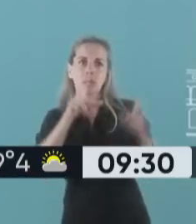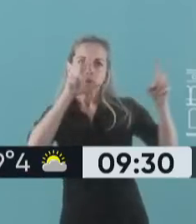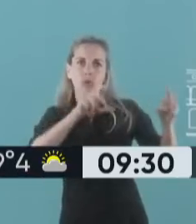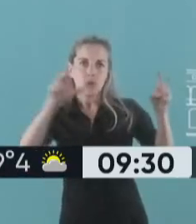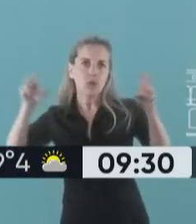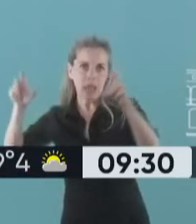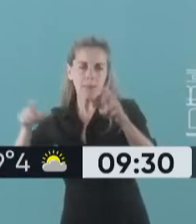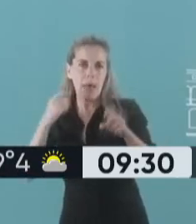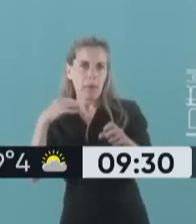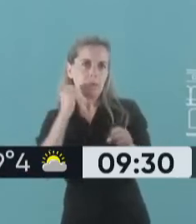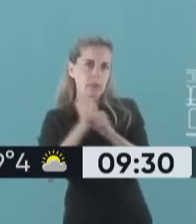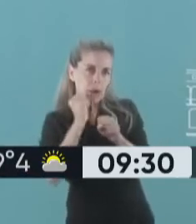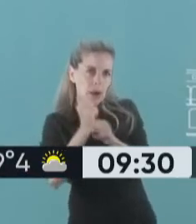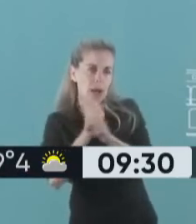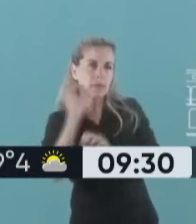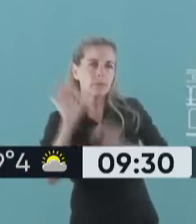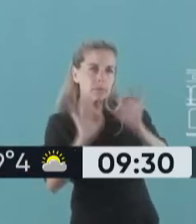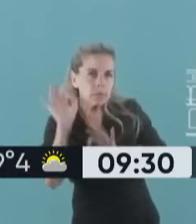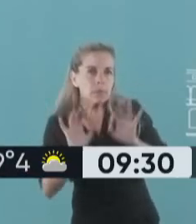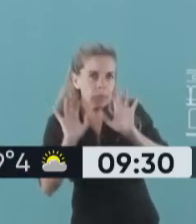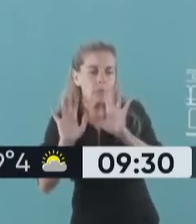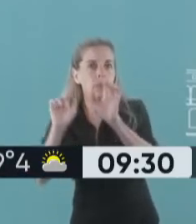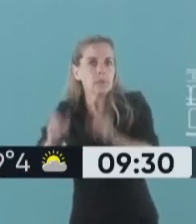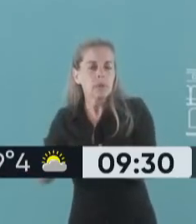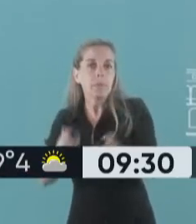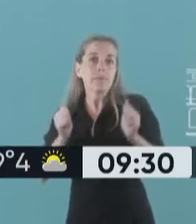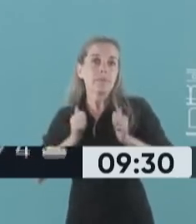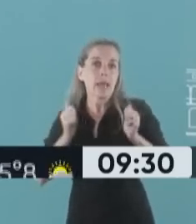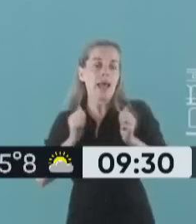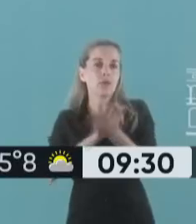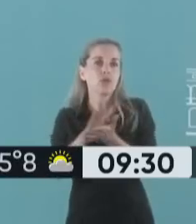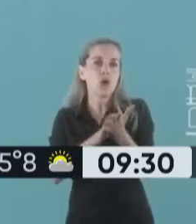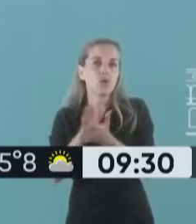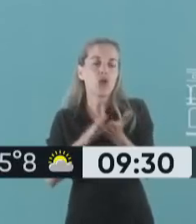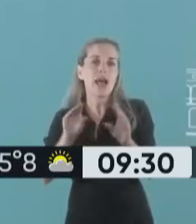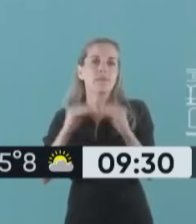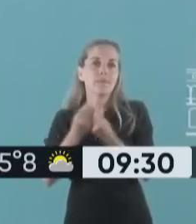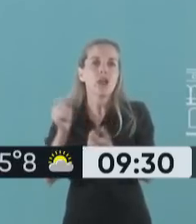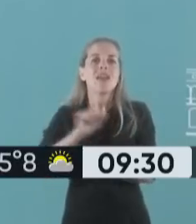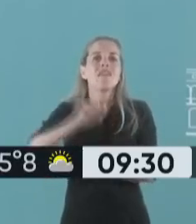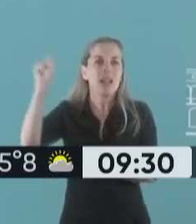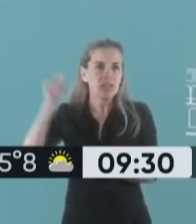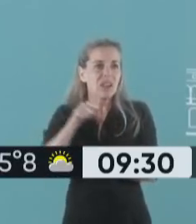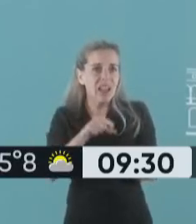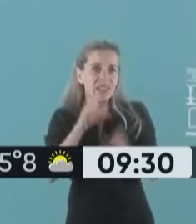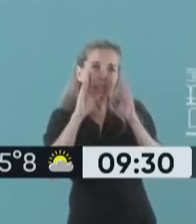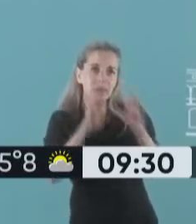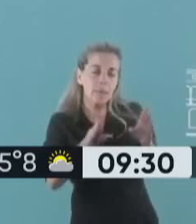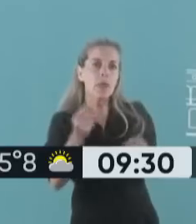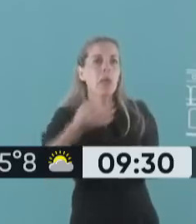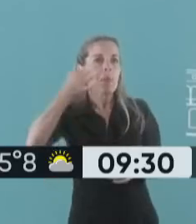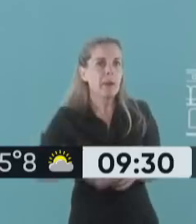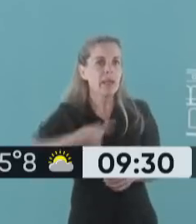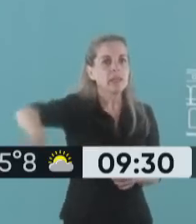que seguir trabajando y tenemos que seguir sosteniendo mientras se resuelve el tema de la inflación. Y eso, la verdad, es en lo que estamos todos en el